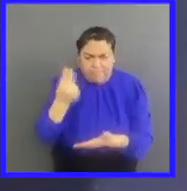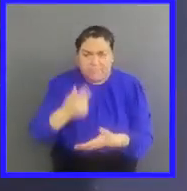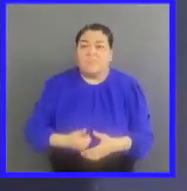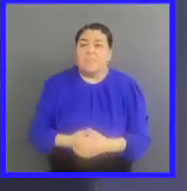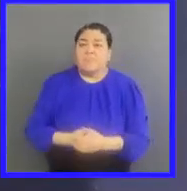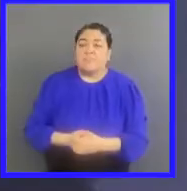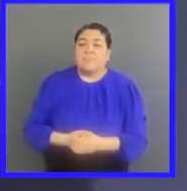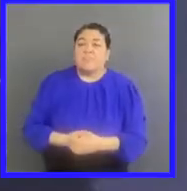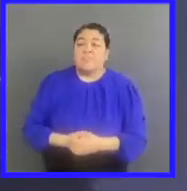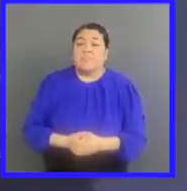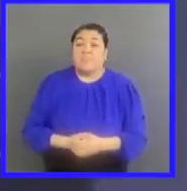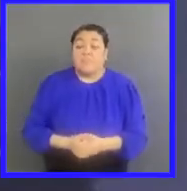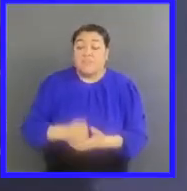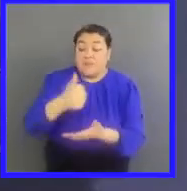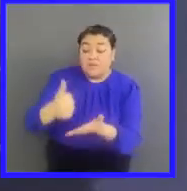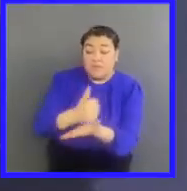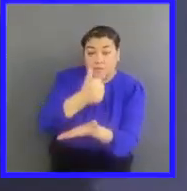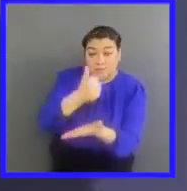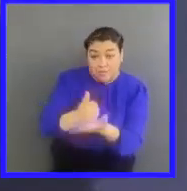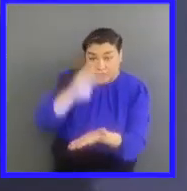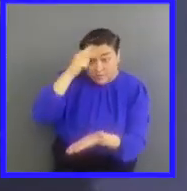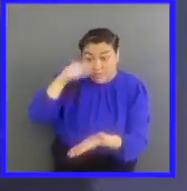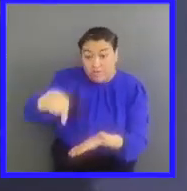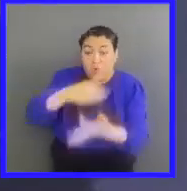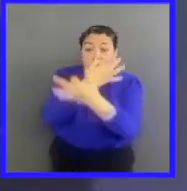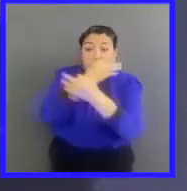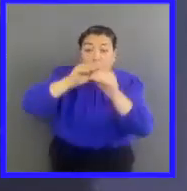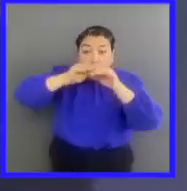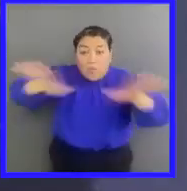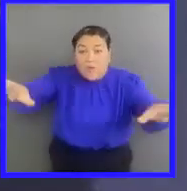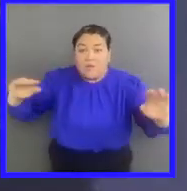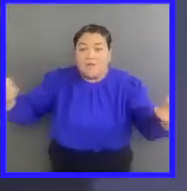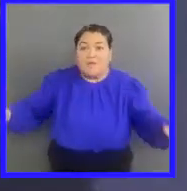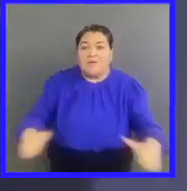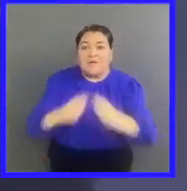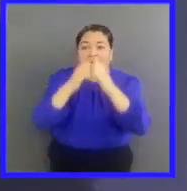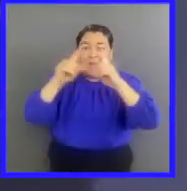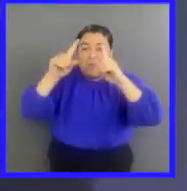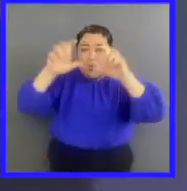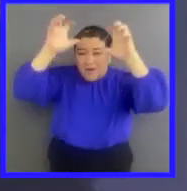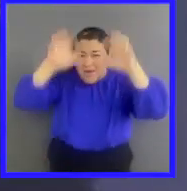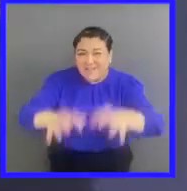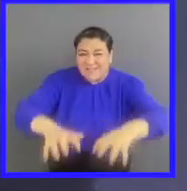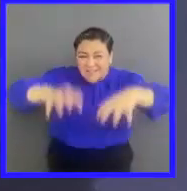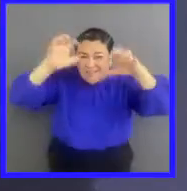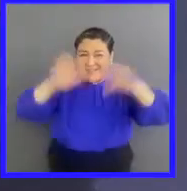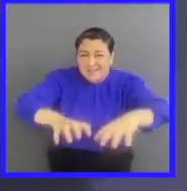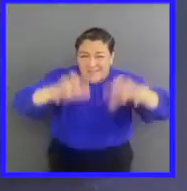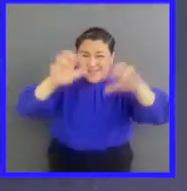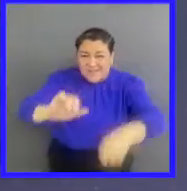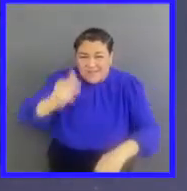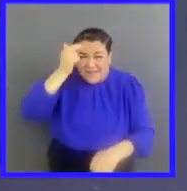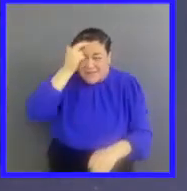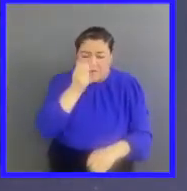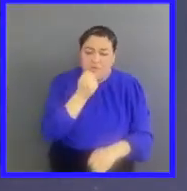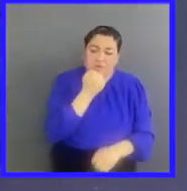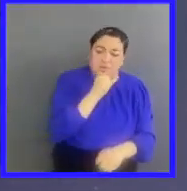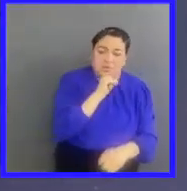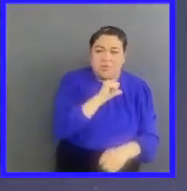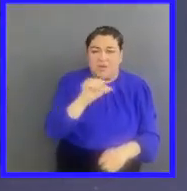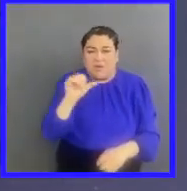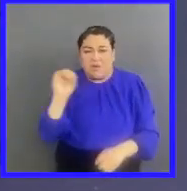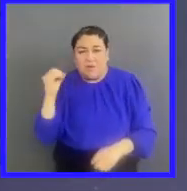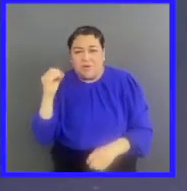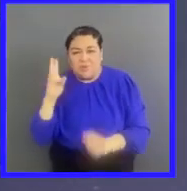La Ciudad de México emitió la declaratoria de emergencia por las lluvias atípicas que se registraron entre junio y octubre de este año, con